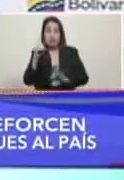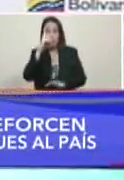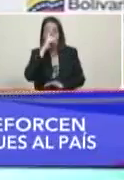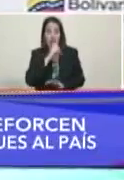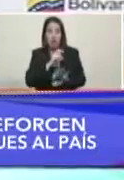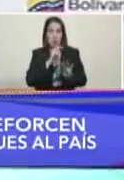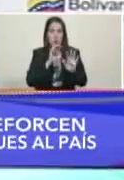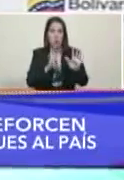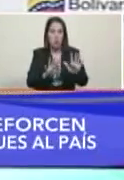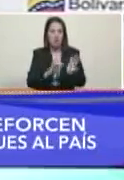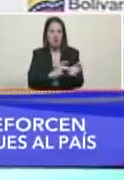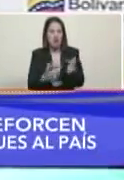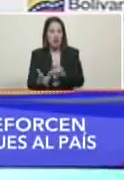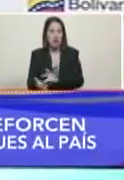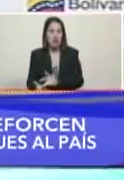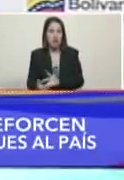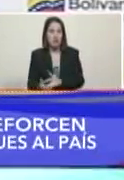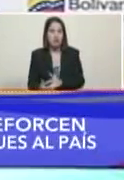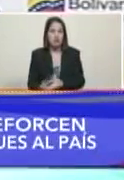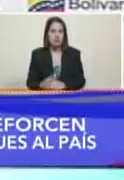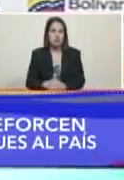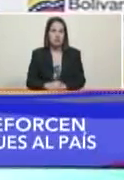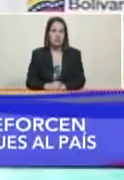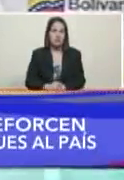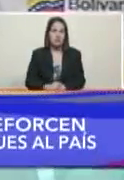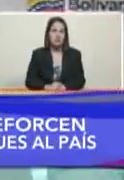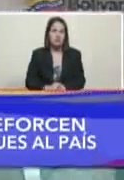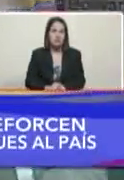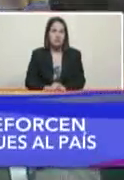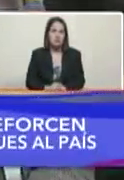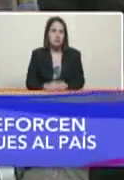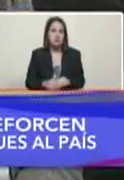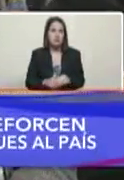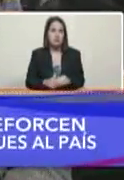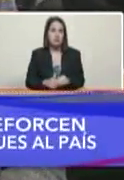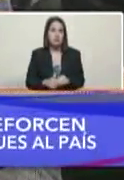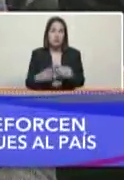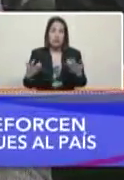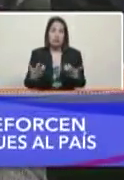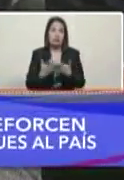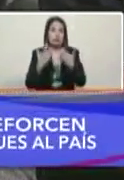de abril de un año 48. 70 años de guerra.